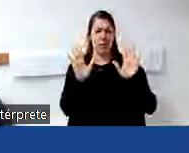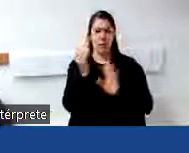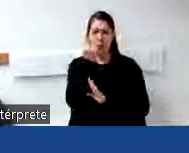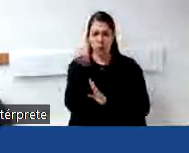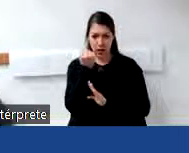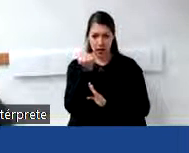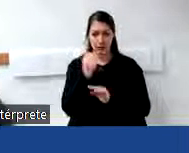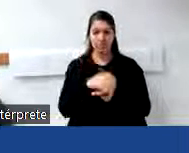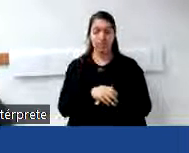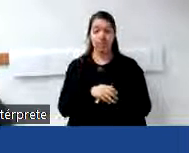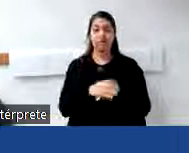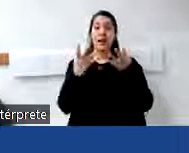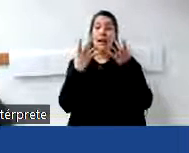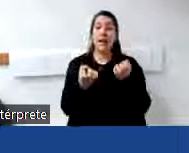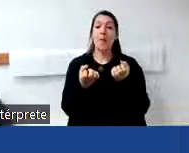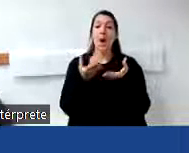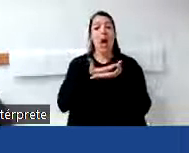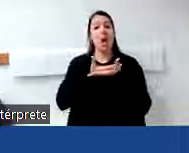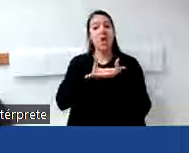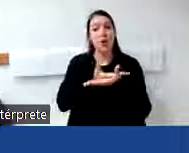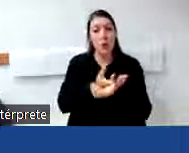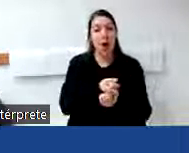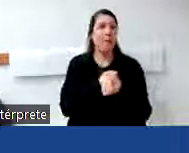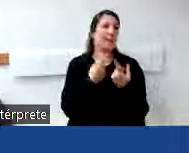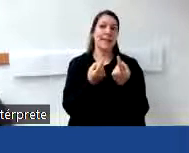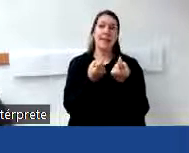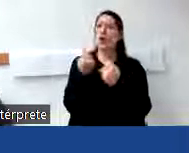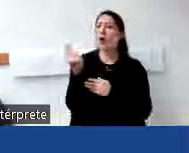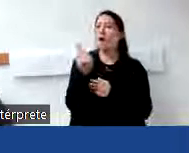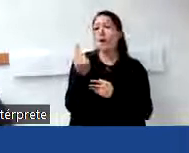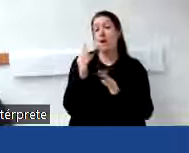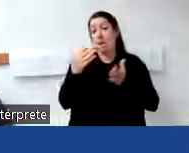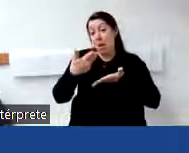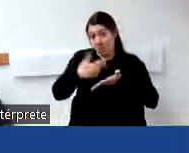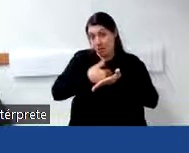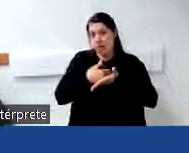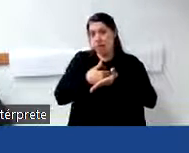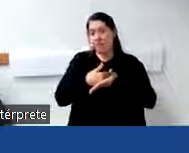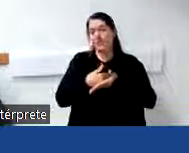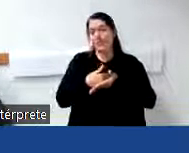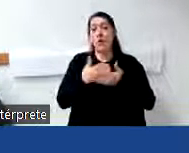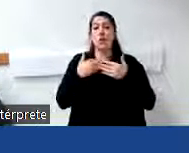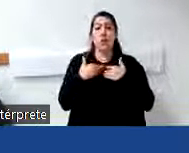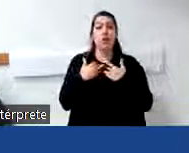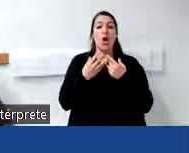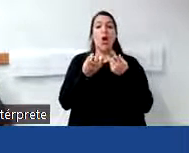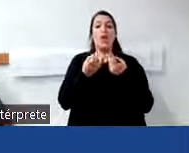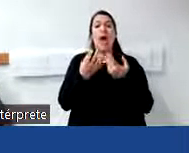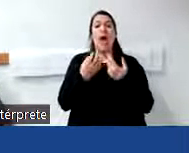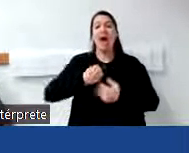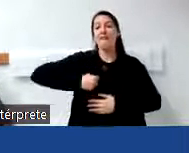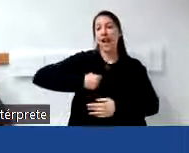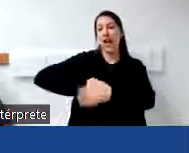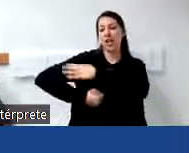Si queremos guiarlo o ayudarlo, nos dice, bueno, necesito ir al baño, quizás nos pide ayuda, ofrecer nuestro brazo, ¿tá?